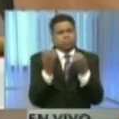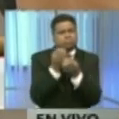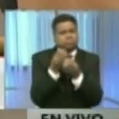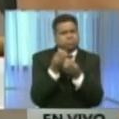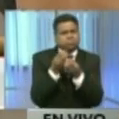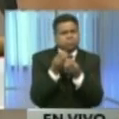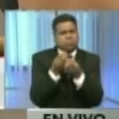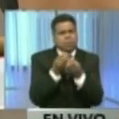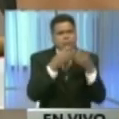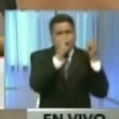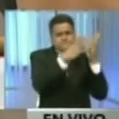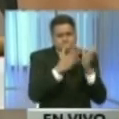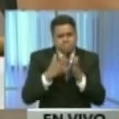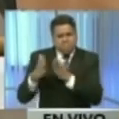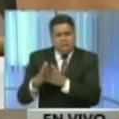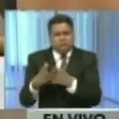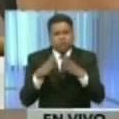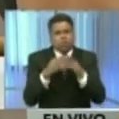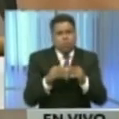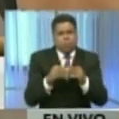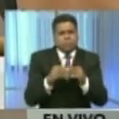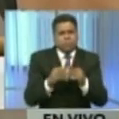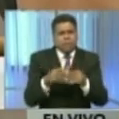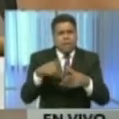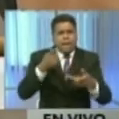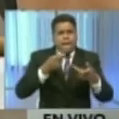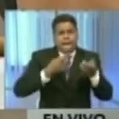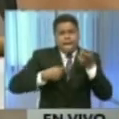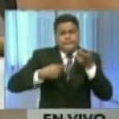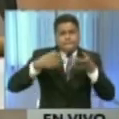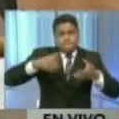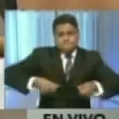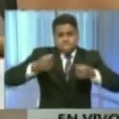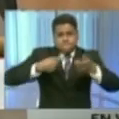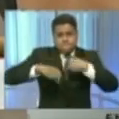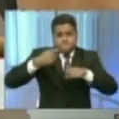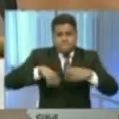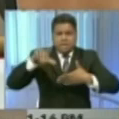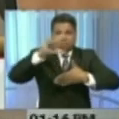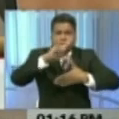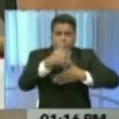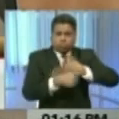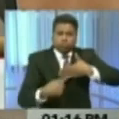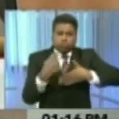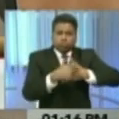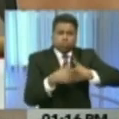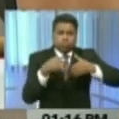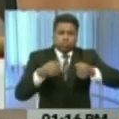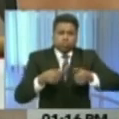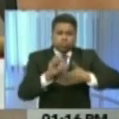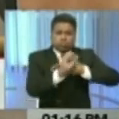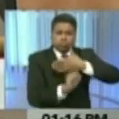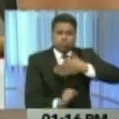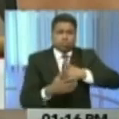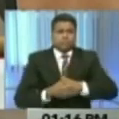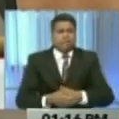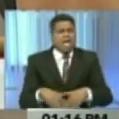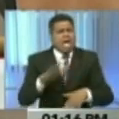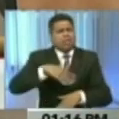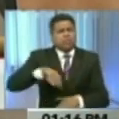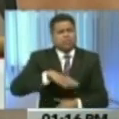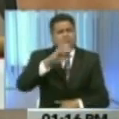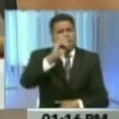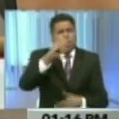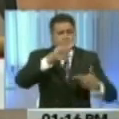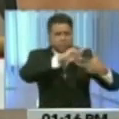pretende al interior de Mercosur, ¿no?, de ciertos integrantes de Mercosur? Y bueno, lo otro, ¿hacia dónde avanza la OEA, ¿no? Ya hay